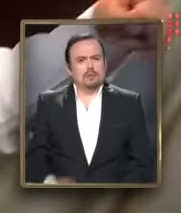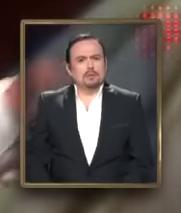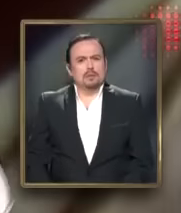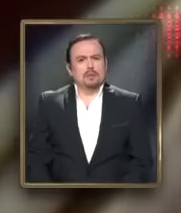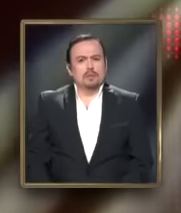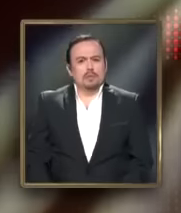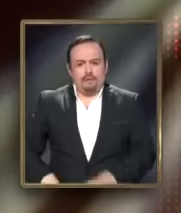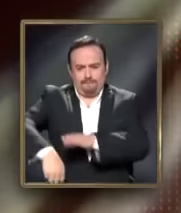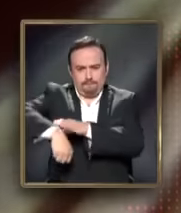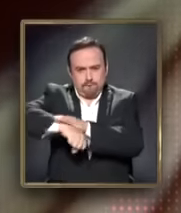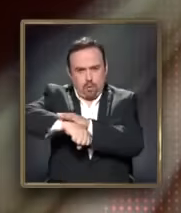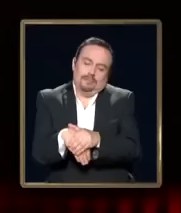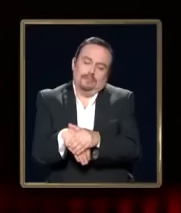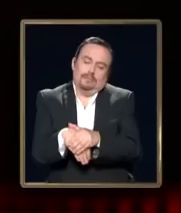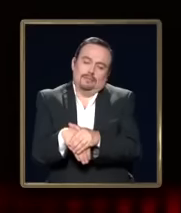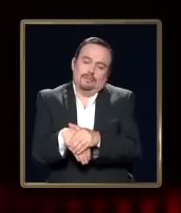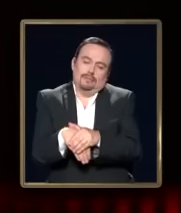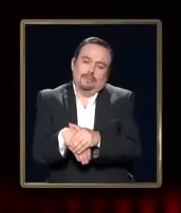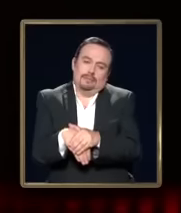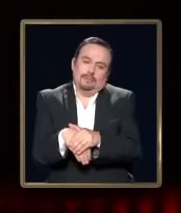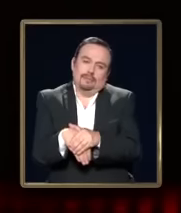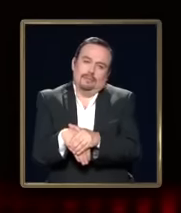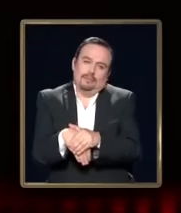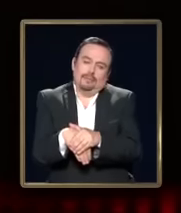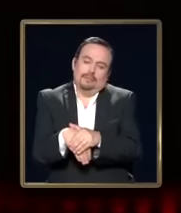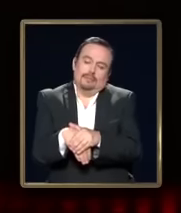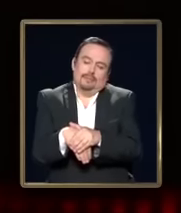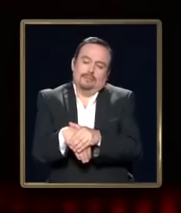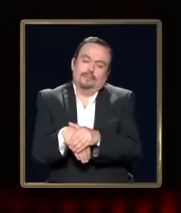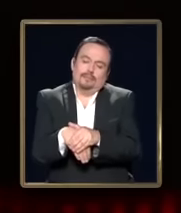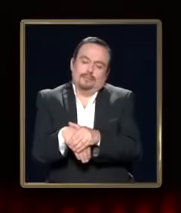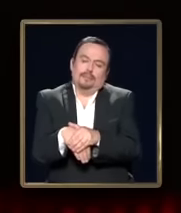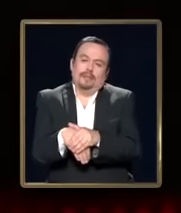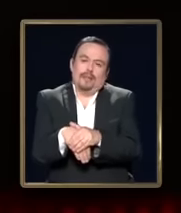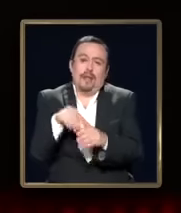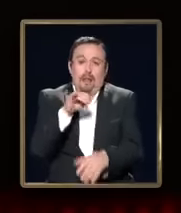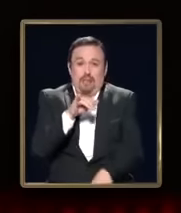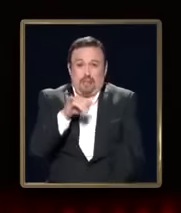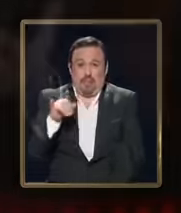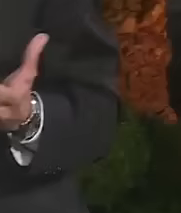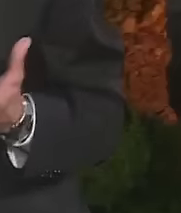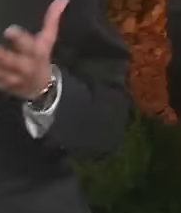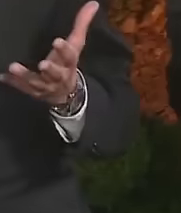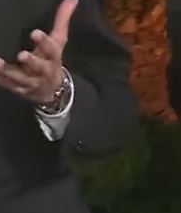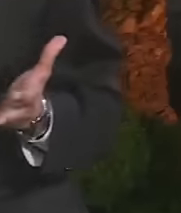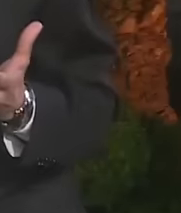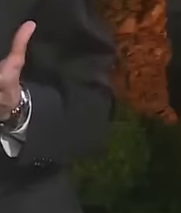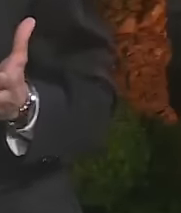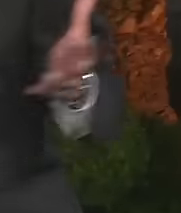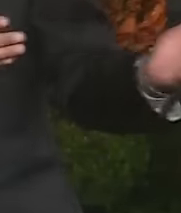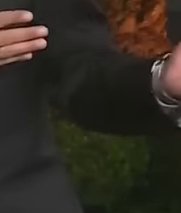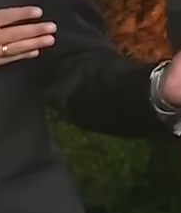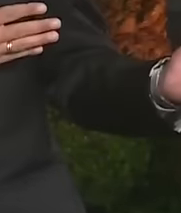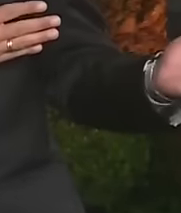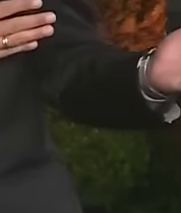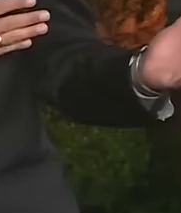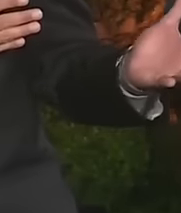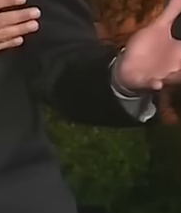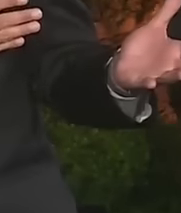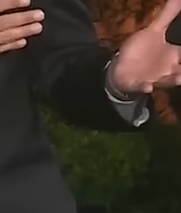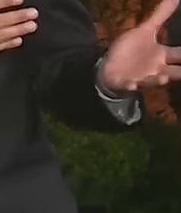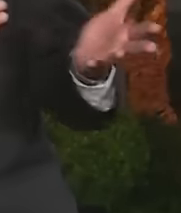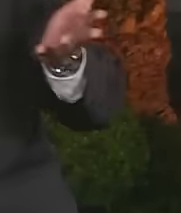en sketches de Sábados Gigantes. Ahí me acordé del Mono Sánchez. Vamos a ver cómo ha sido esta evaluación del humor blanco en Viña después de tanta